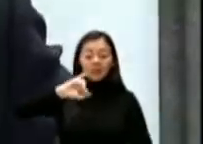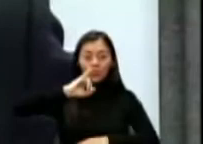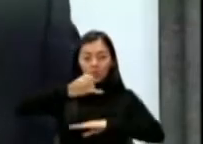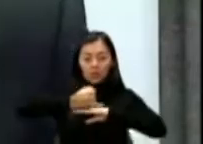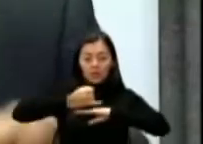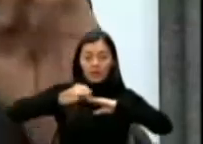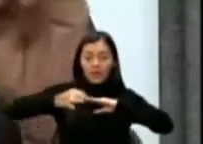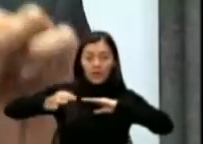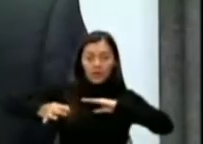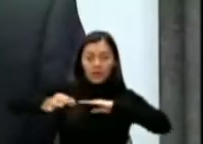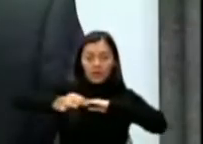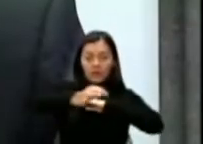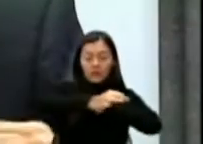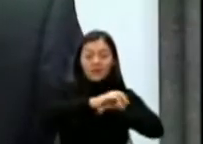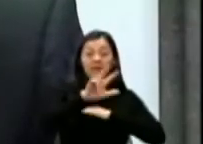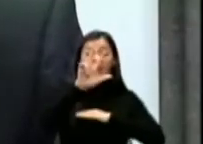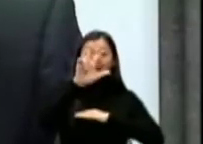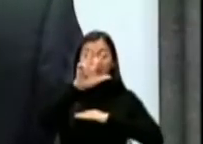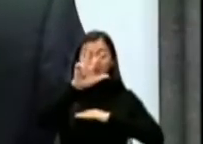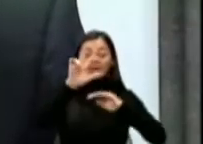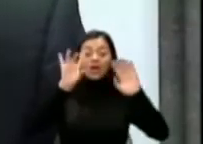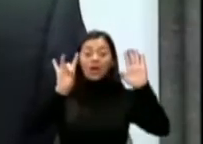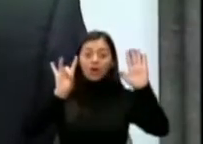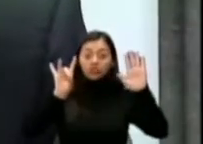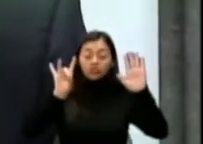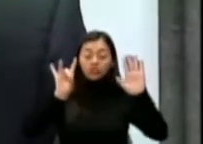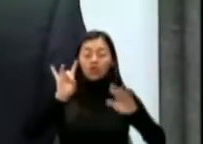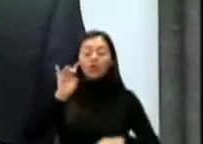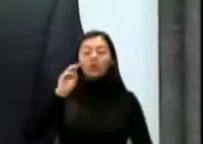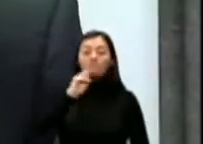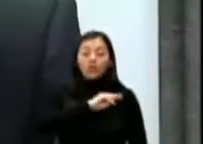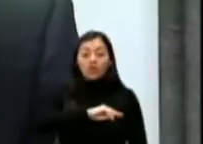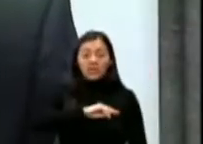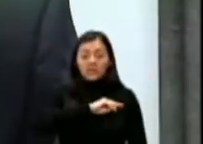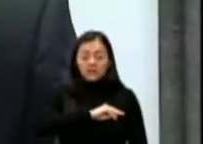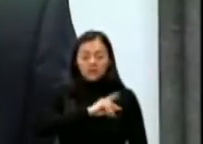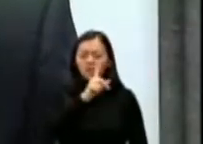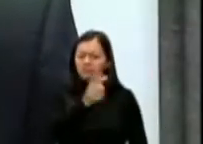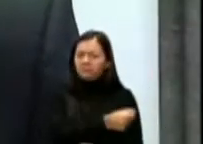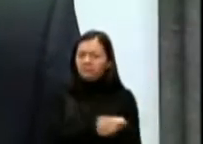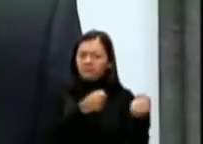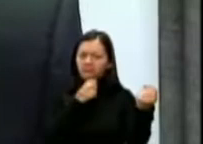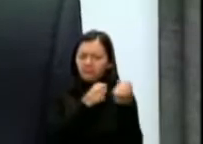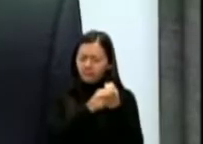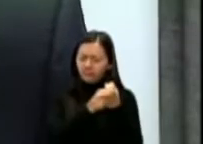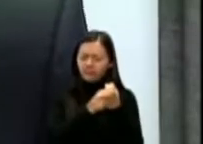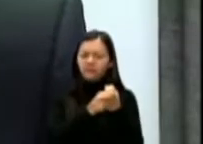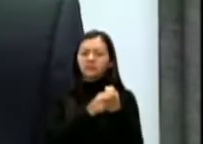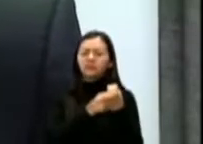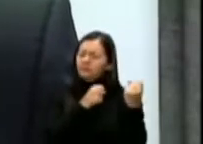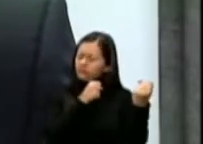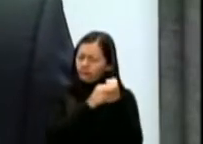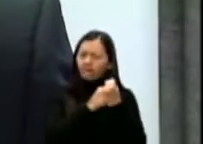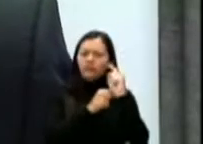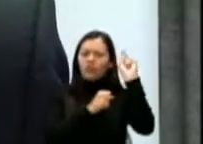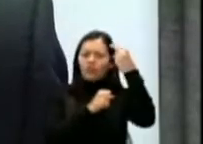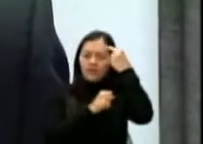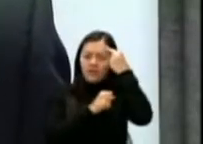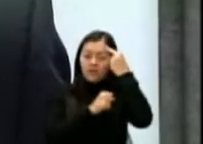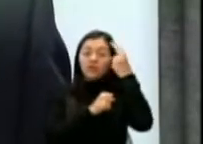que dicen nosotros apoyamos el aprovechamiento responsable de los recursos naturales de la